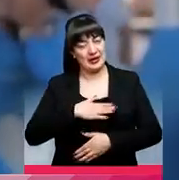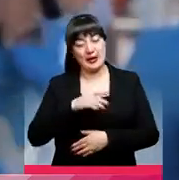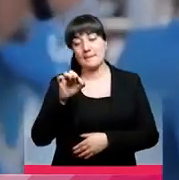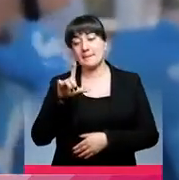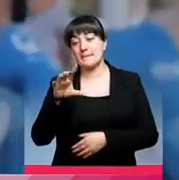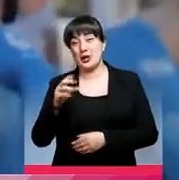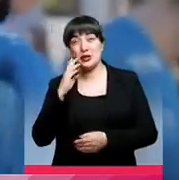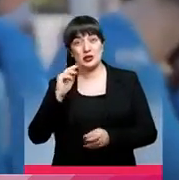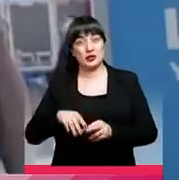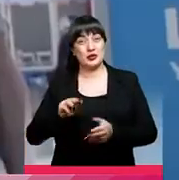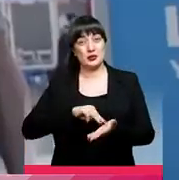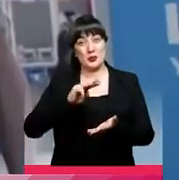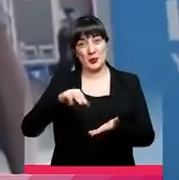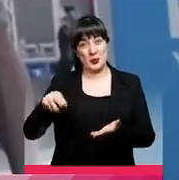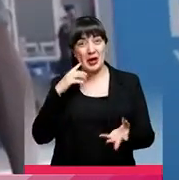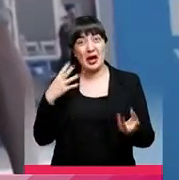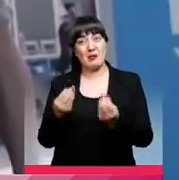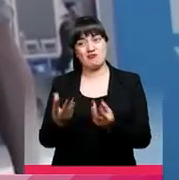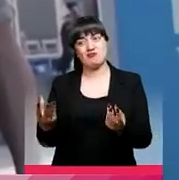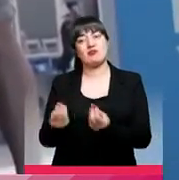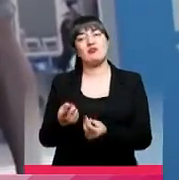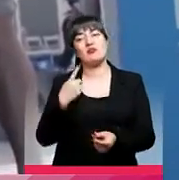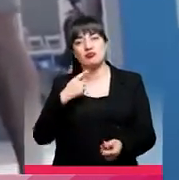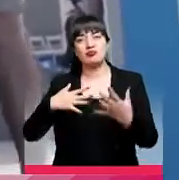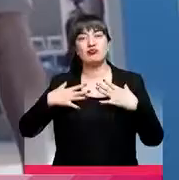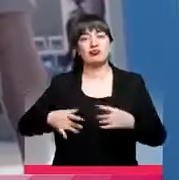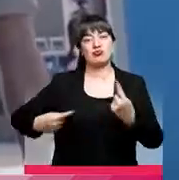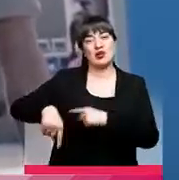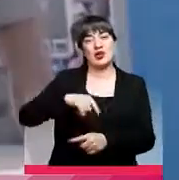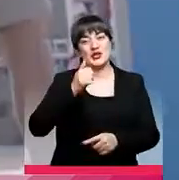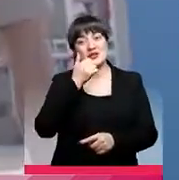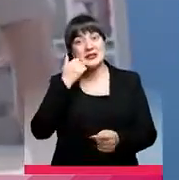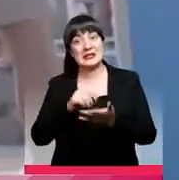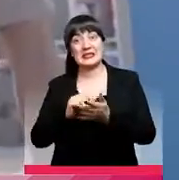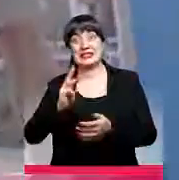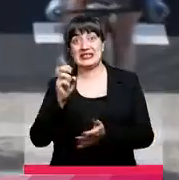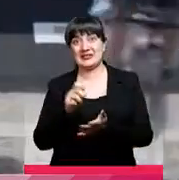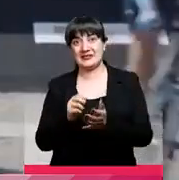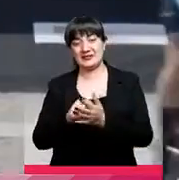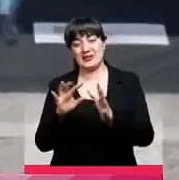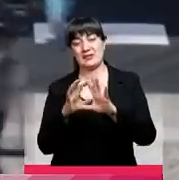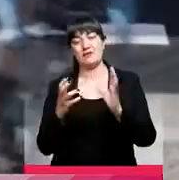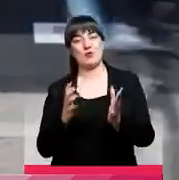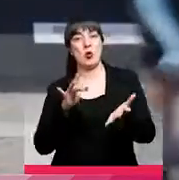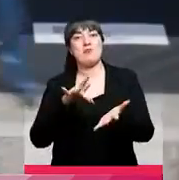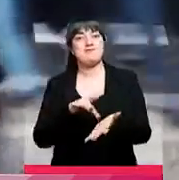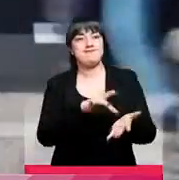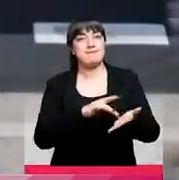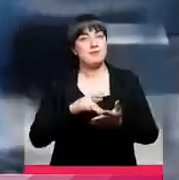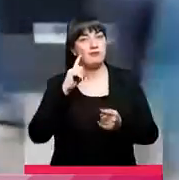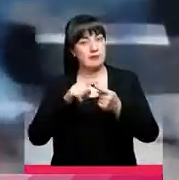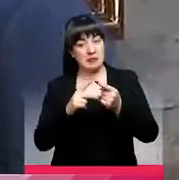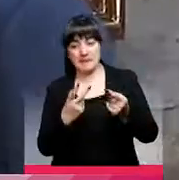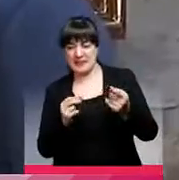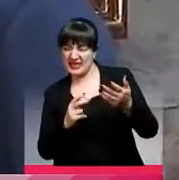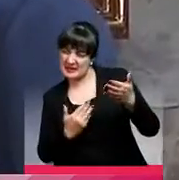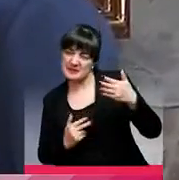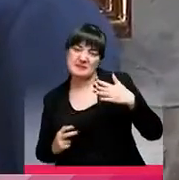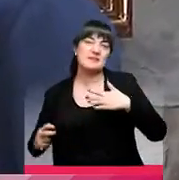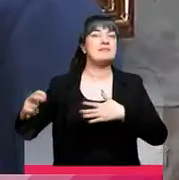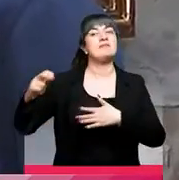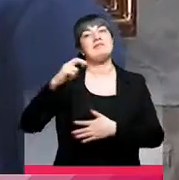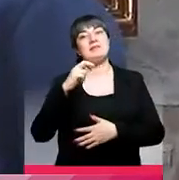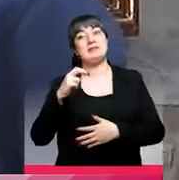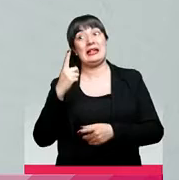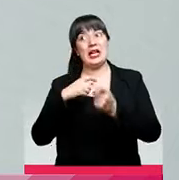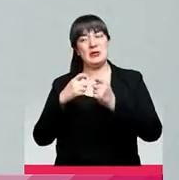cumple una destacada actuación en el Giro Rosa. En su tercera aparición mundialista espera superar el puesto 20 logrado en Yorkshire el año